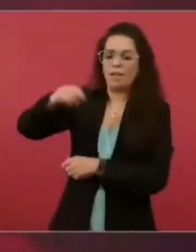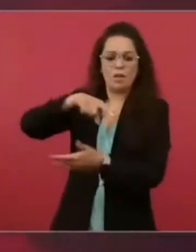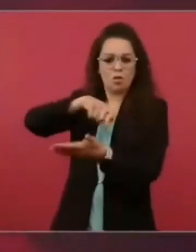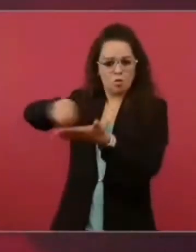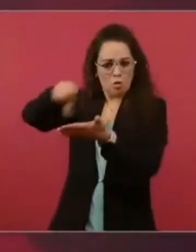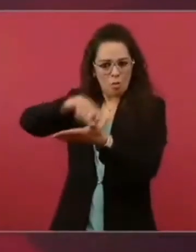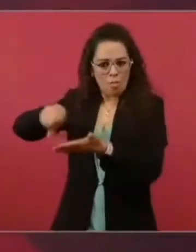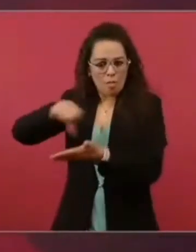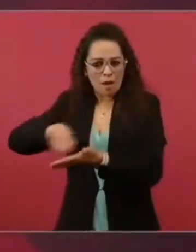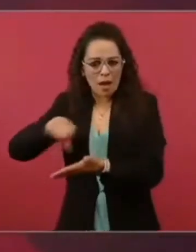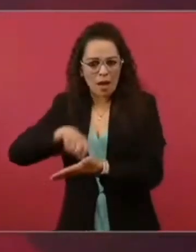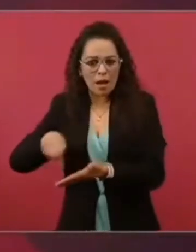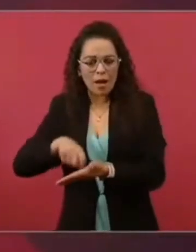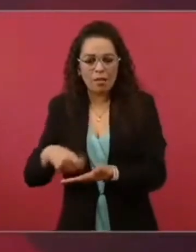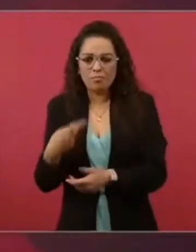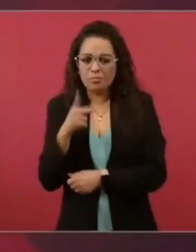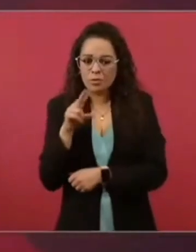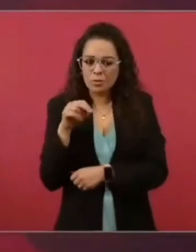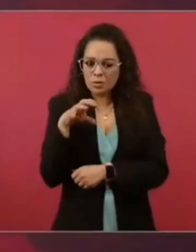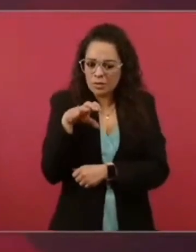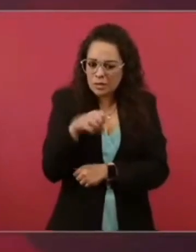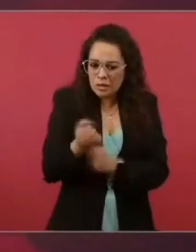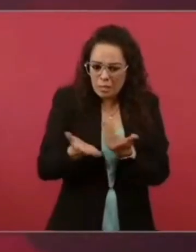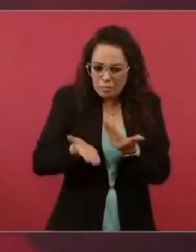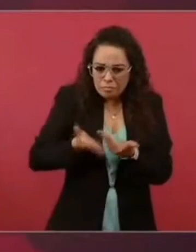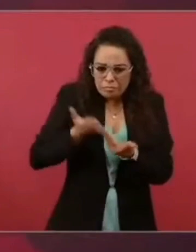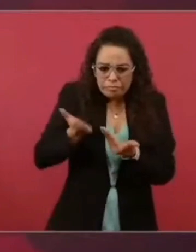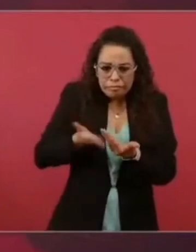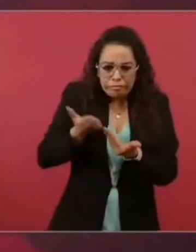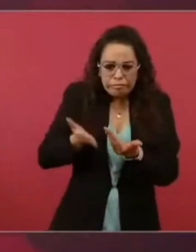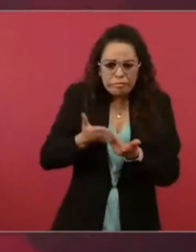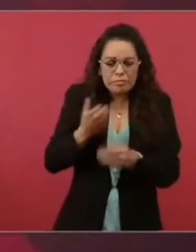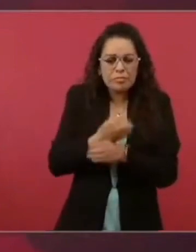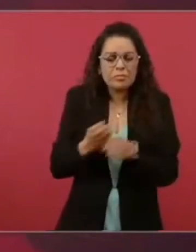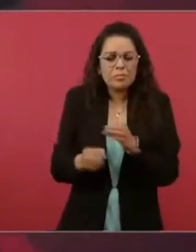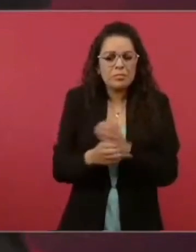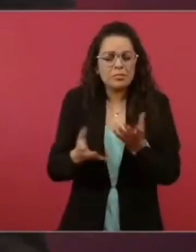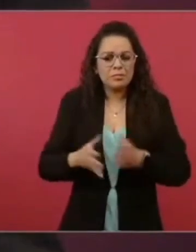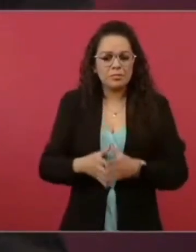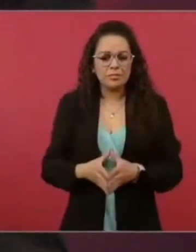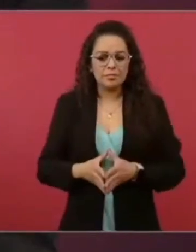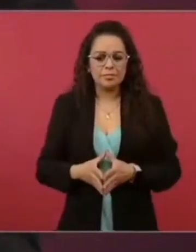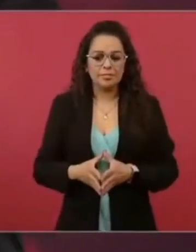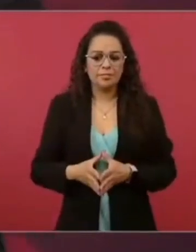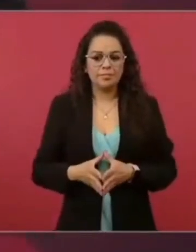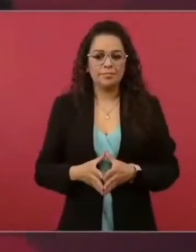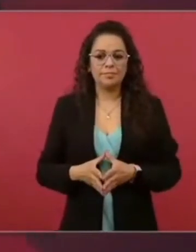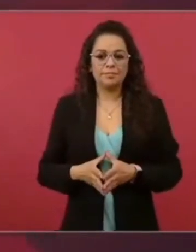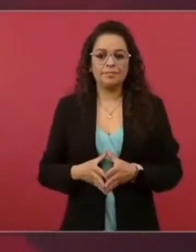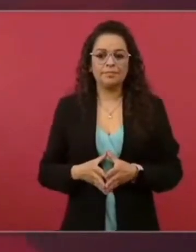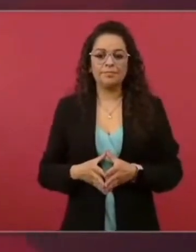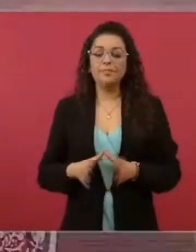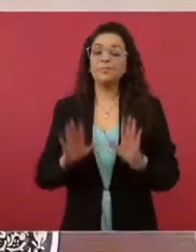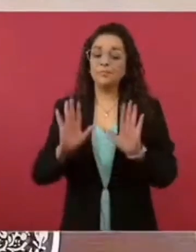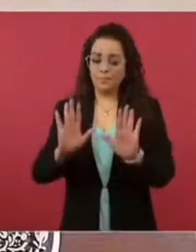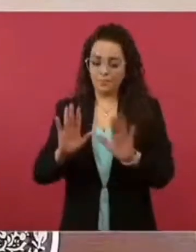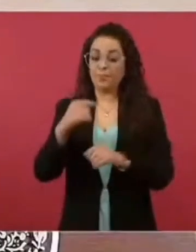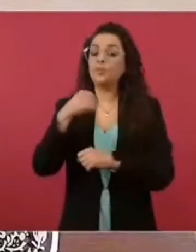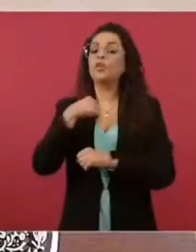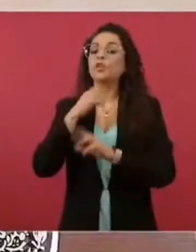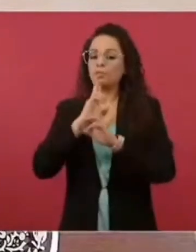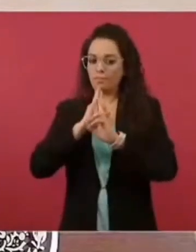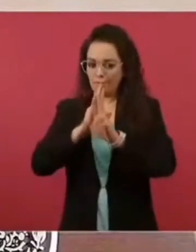Y es también capciosa tu pregunta, pero te voy a responder. Primero, eh,